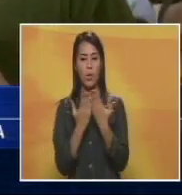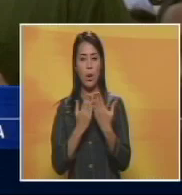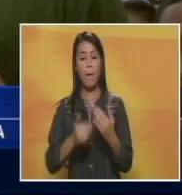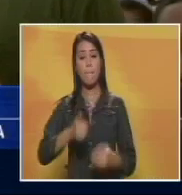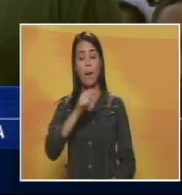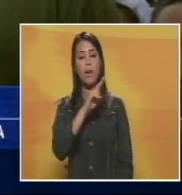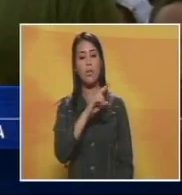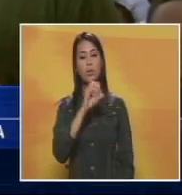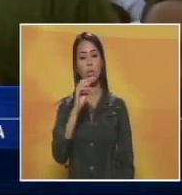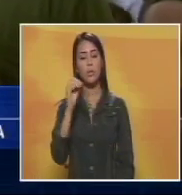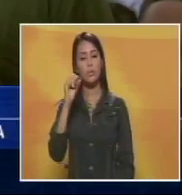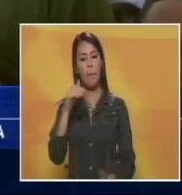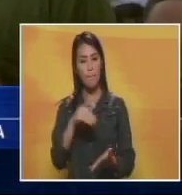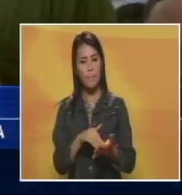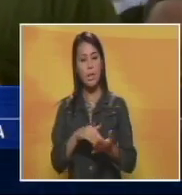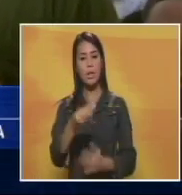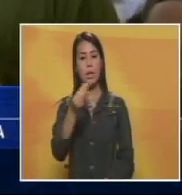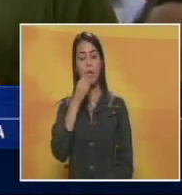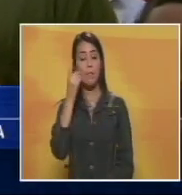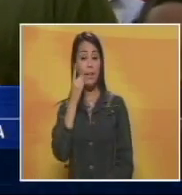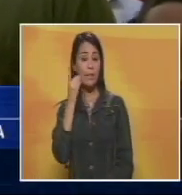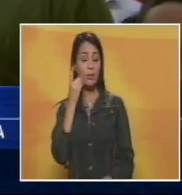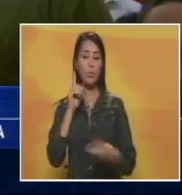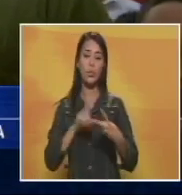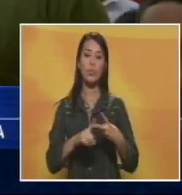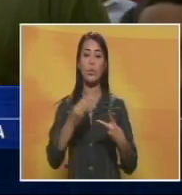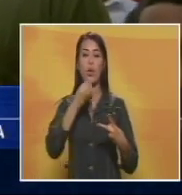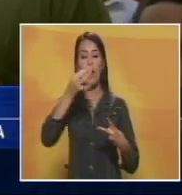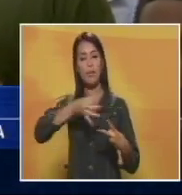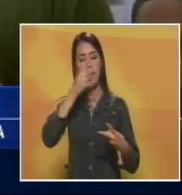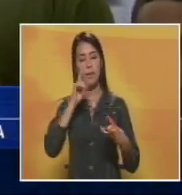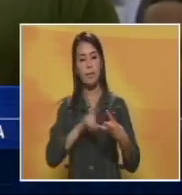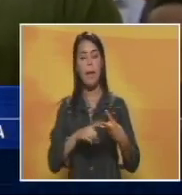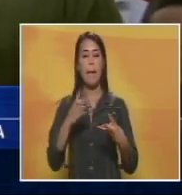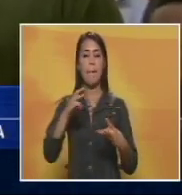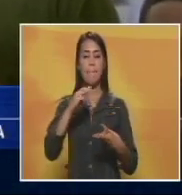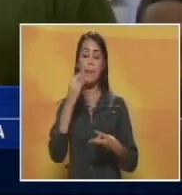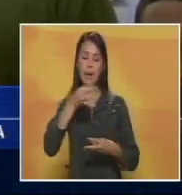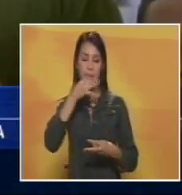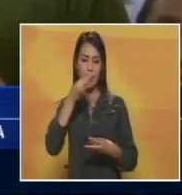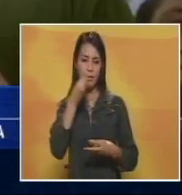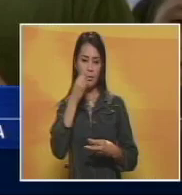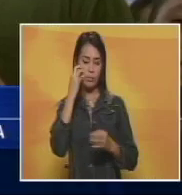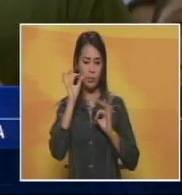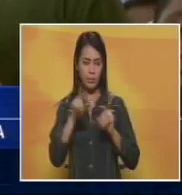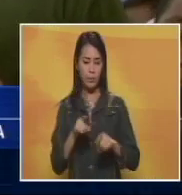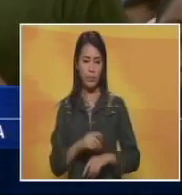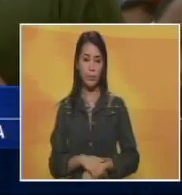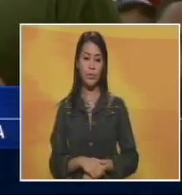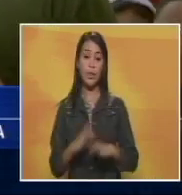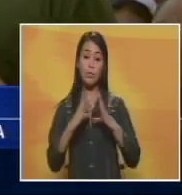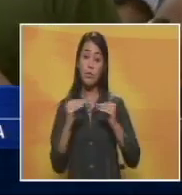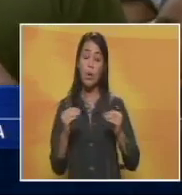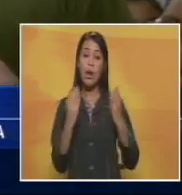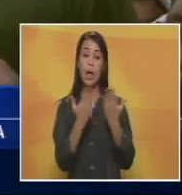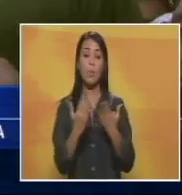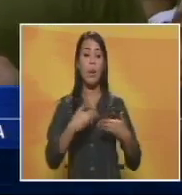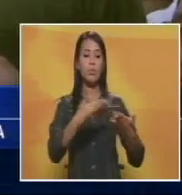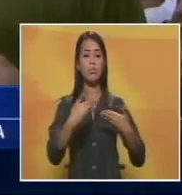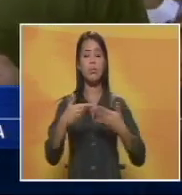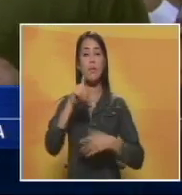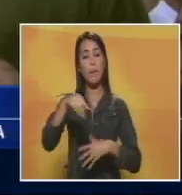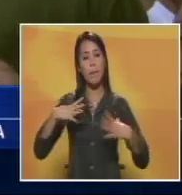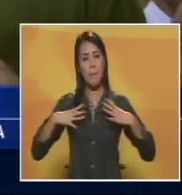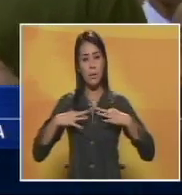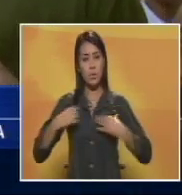de 200.000 desayunos, 200.000 almuerzos y 200.000 meriendas que estamos dando en todas las escuelas y que incluso dimos durante vacaciones,